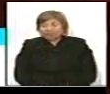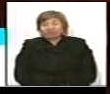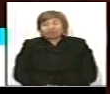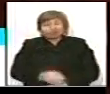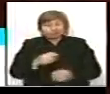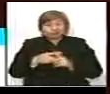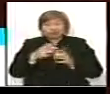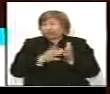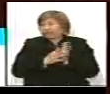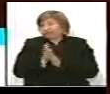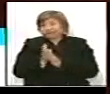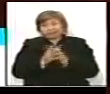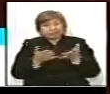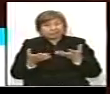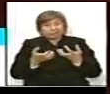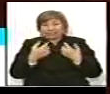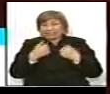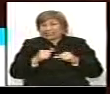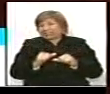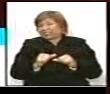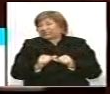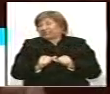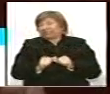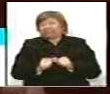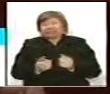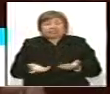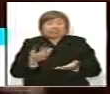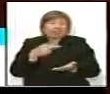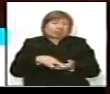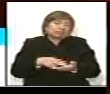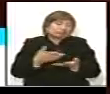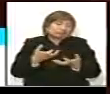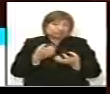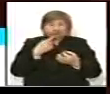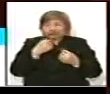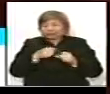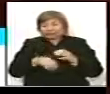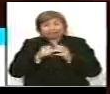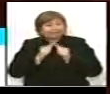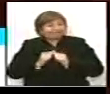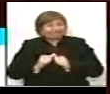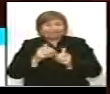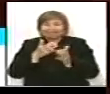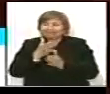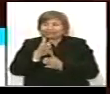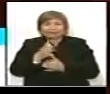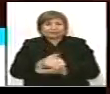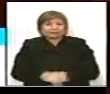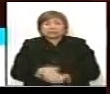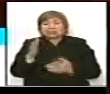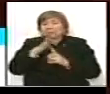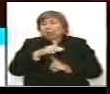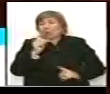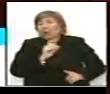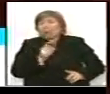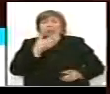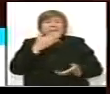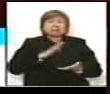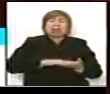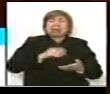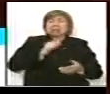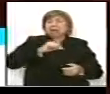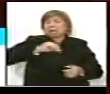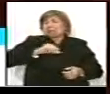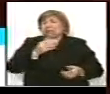nos quitan las ganas de levantarnos, de salir adelante. ¿No? Tenemos